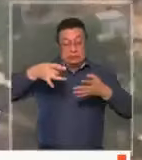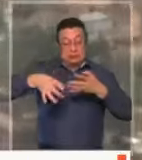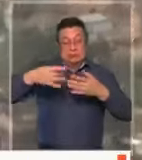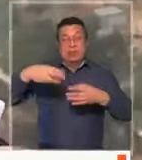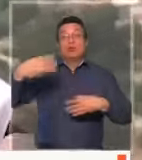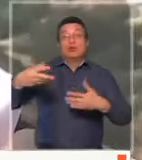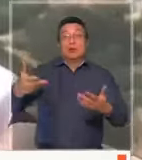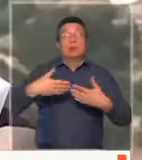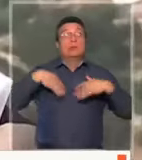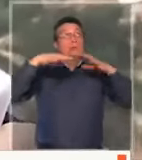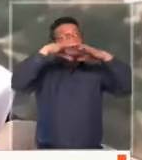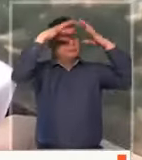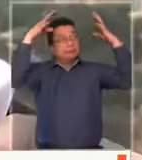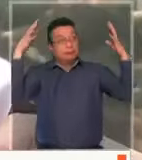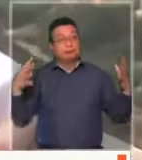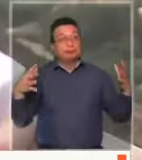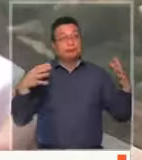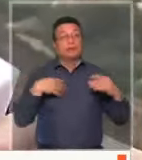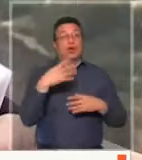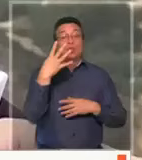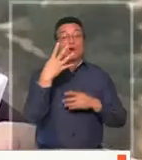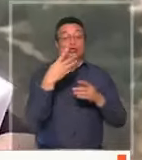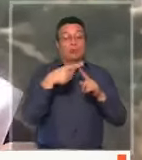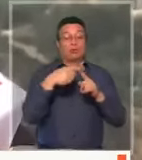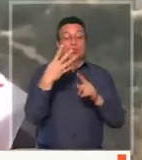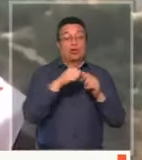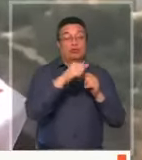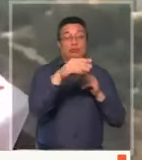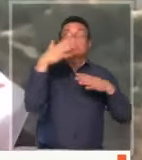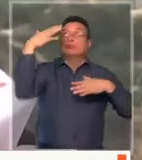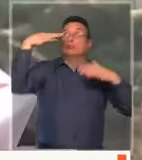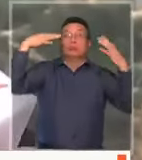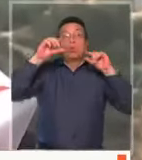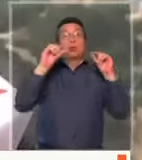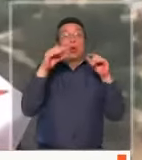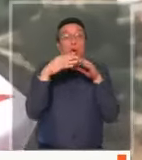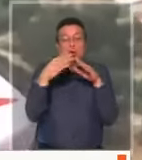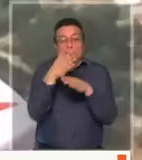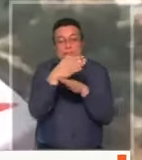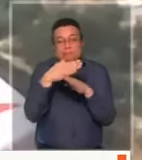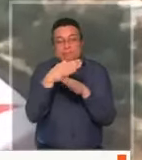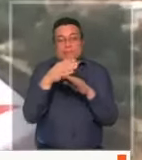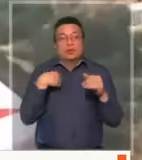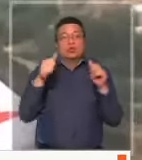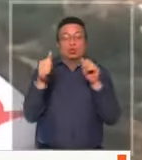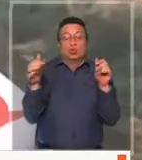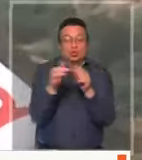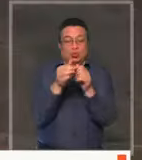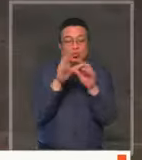Muni, uno de 4x4 que no te alcanza a cubrir nada, que tuvimos que unirlo,